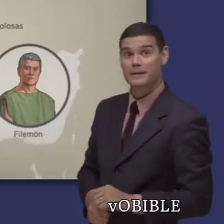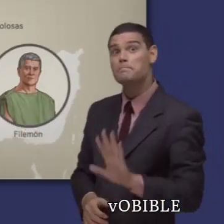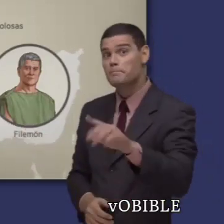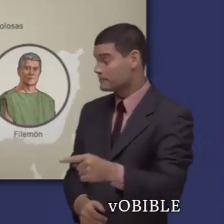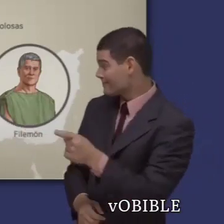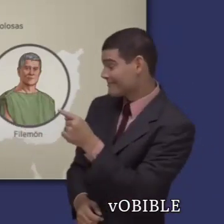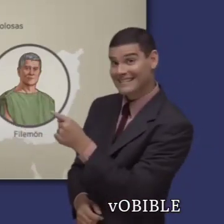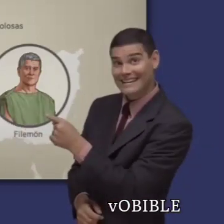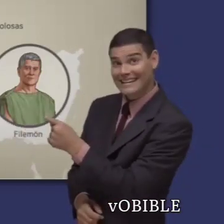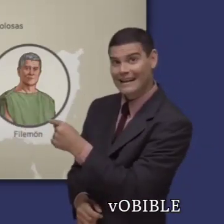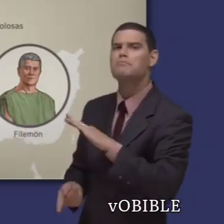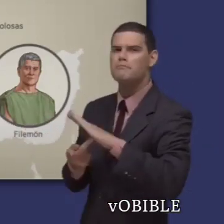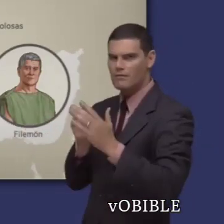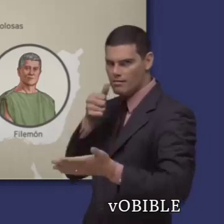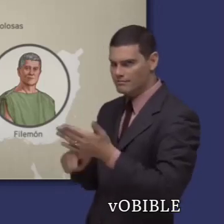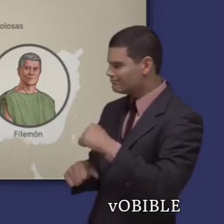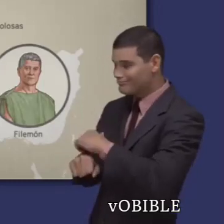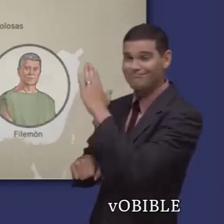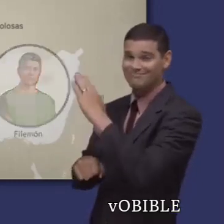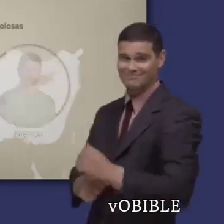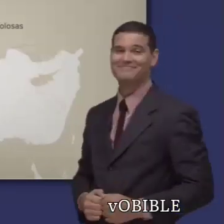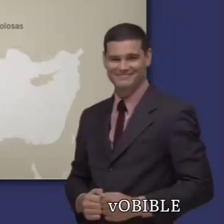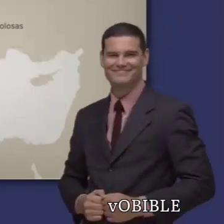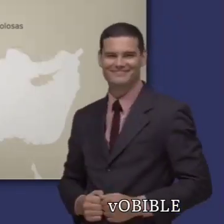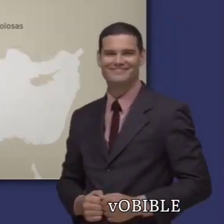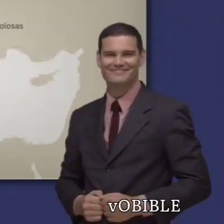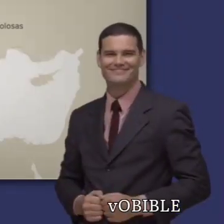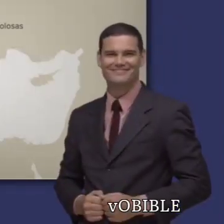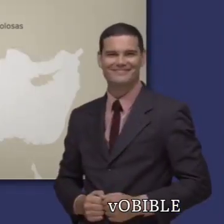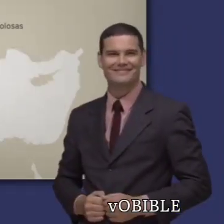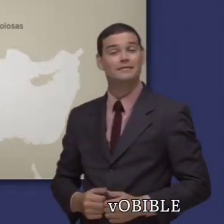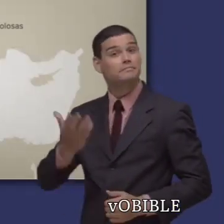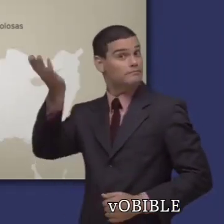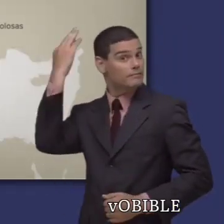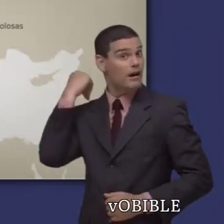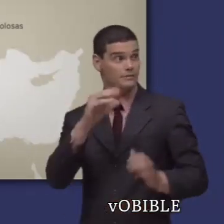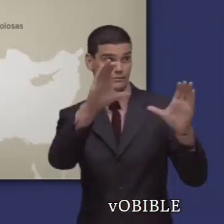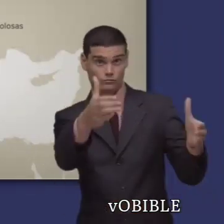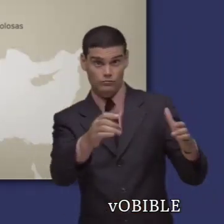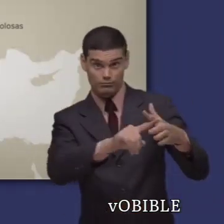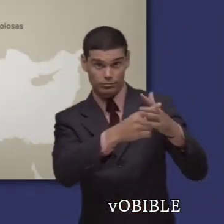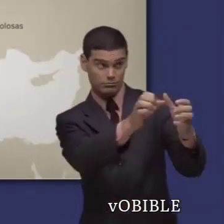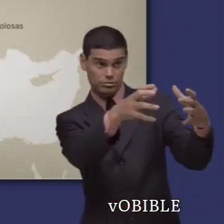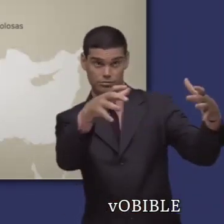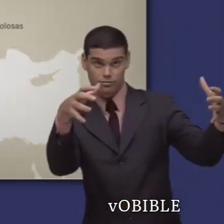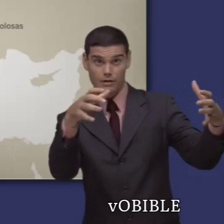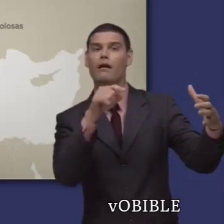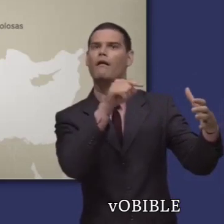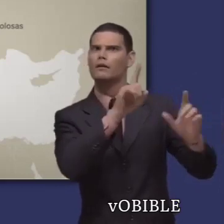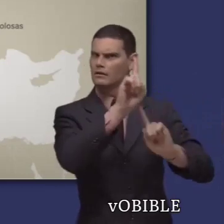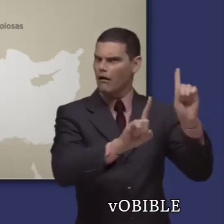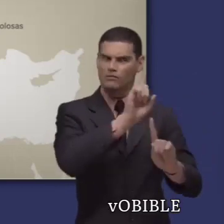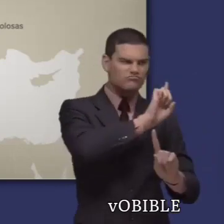Filemón, a quien también escribió una carta inspirada. Tiempo después de establecerse la congregación, algunos